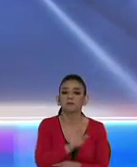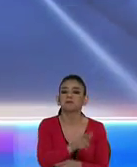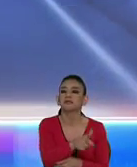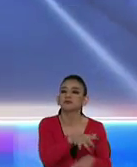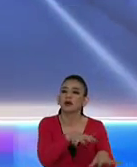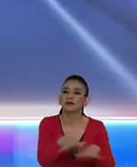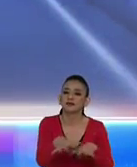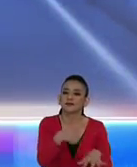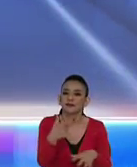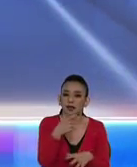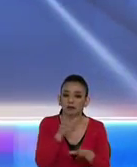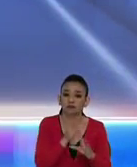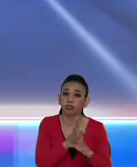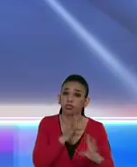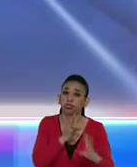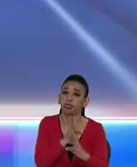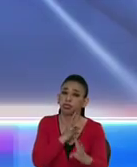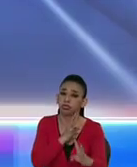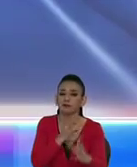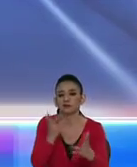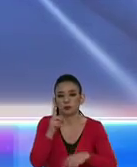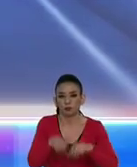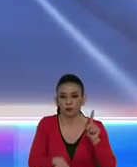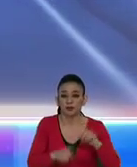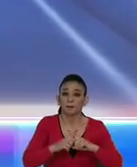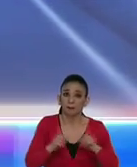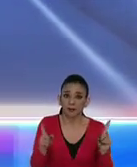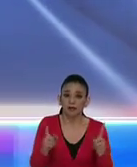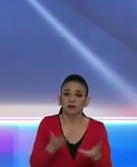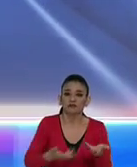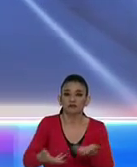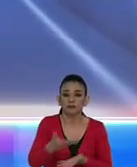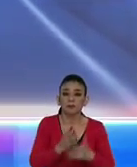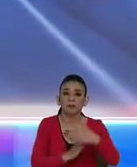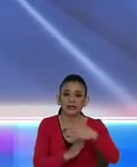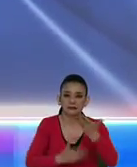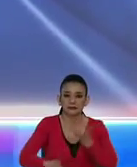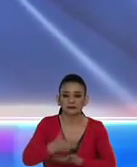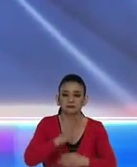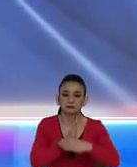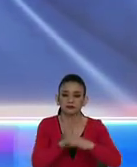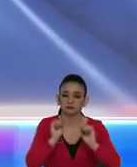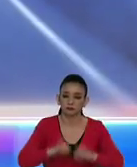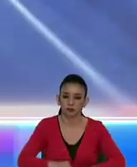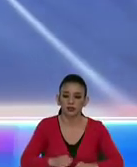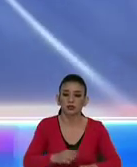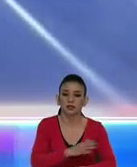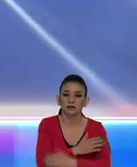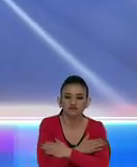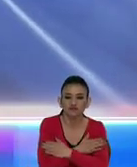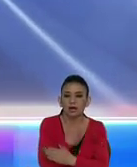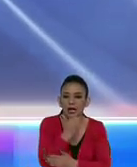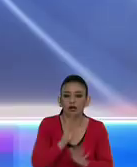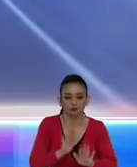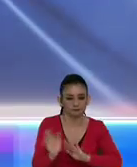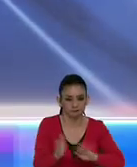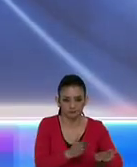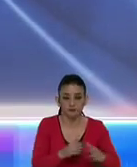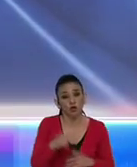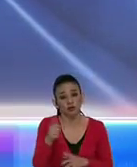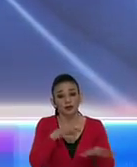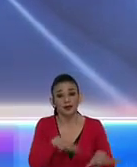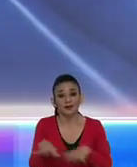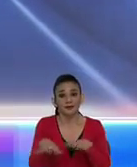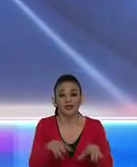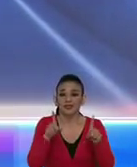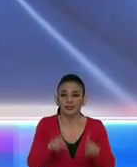las aglomeraciones, siendo opcional el rito del intercambio de la paz en la misa. Además, los sacerdotes, durante las diferentes actividades, deberán utilizar